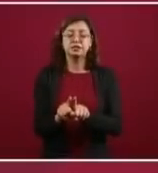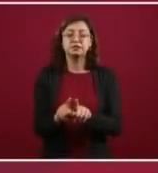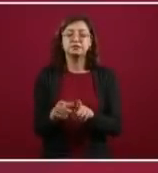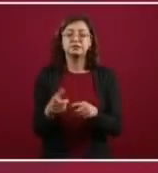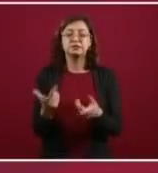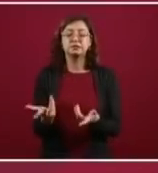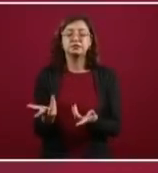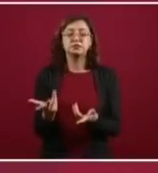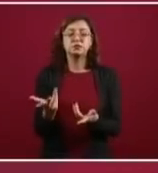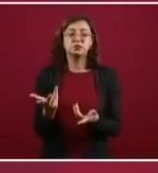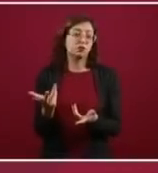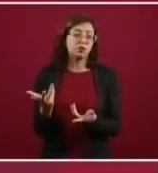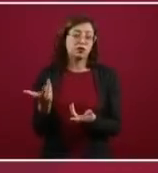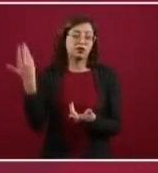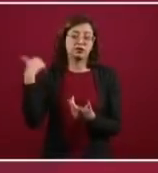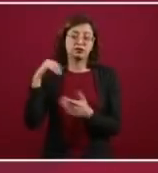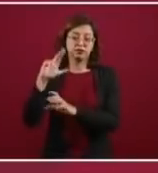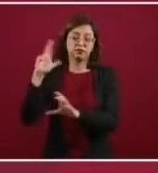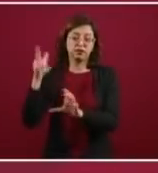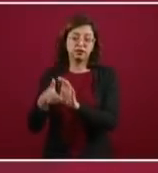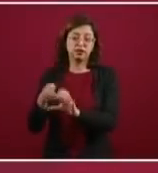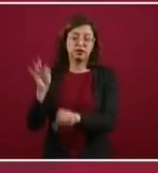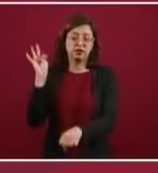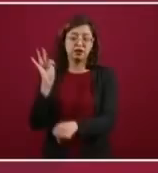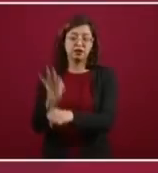con el asilo a